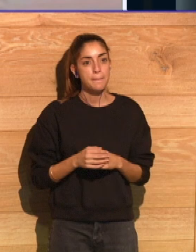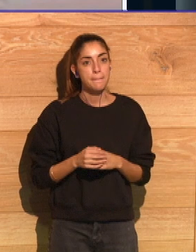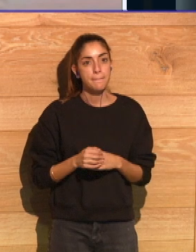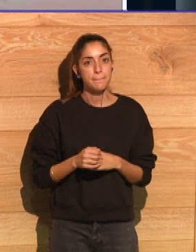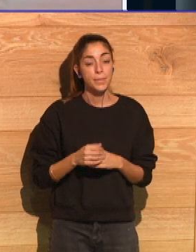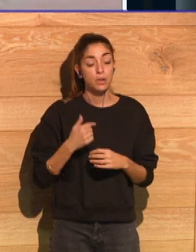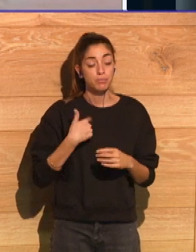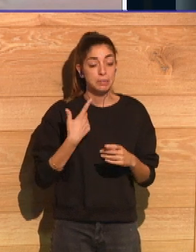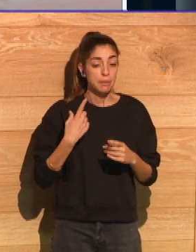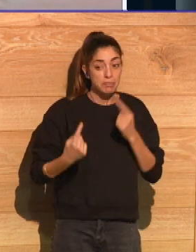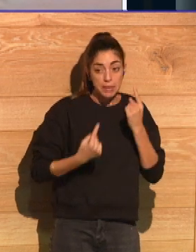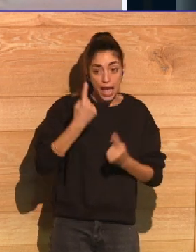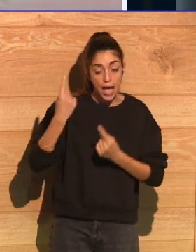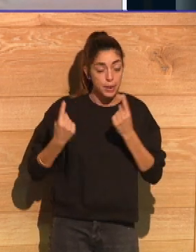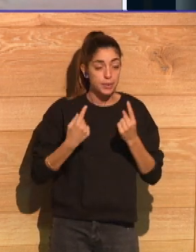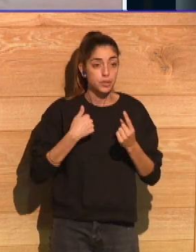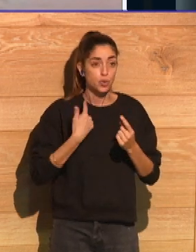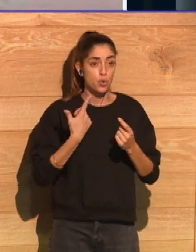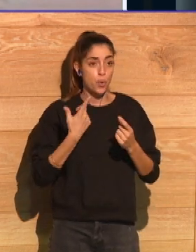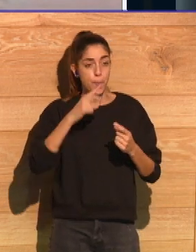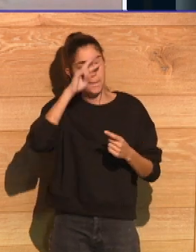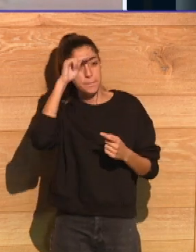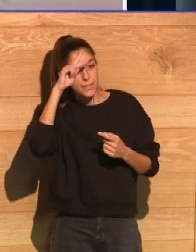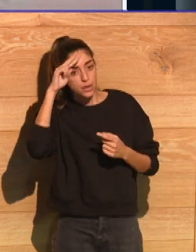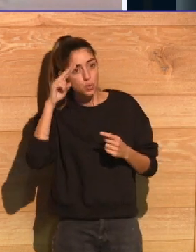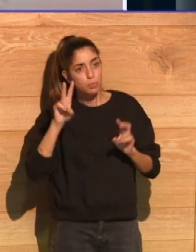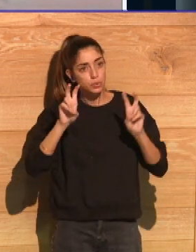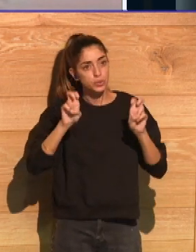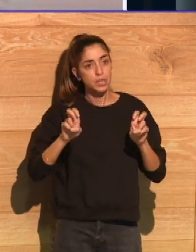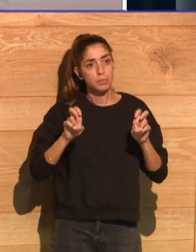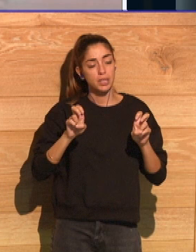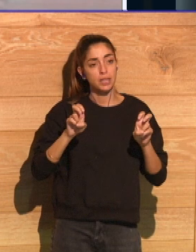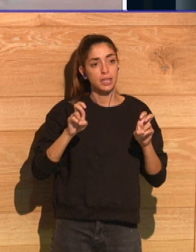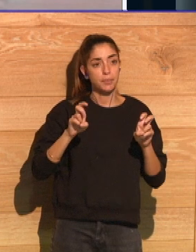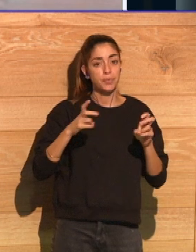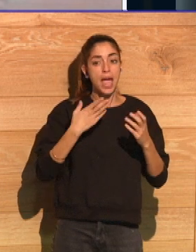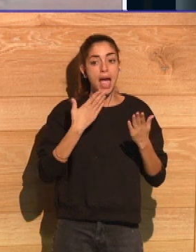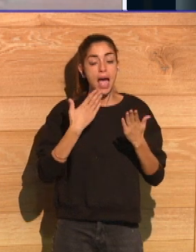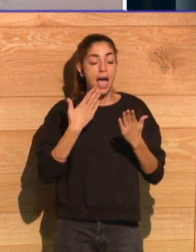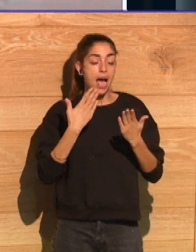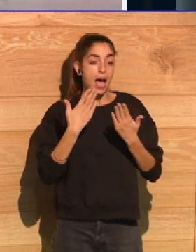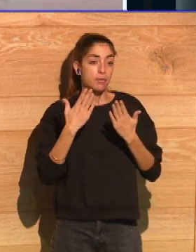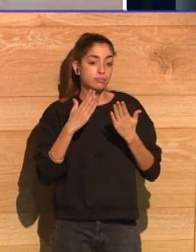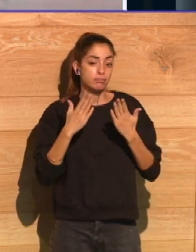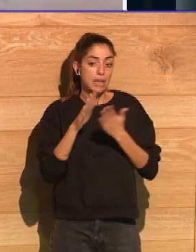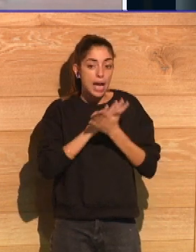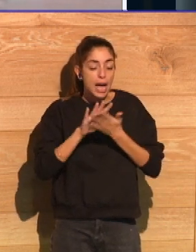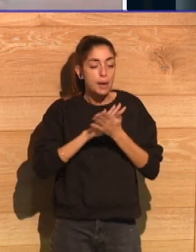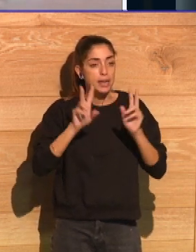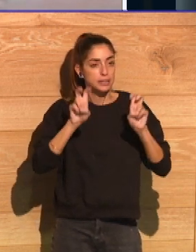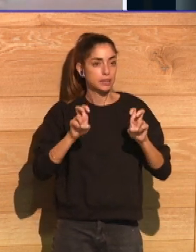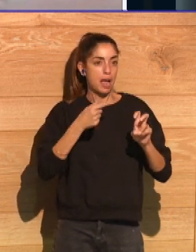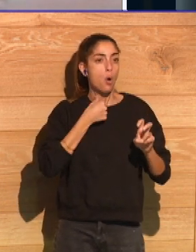A veces me preocupo, perdón, sobre hablar demasiado del humor, porque creo que pierdo